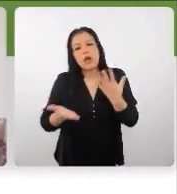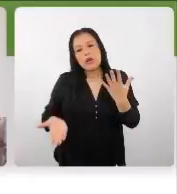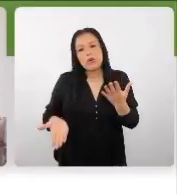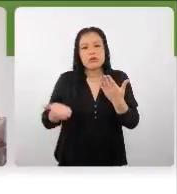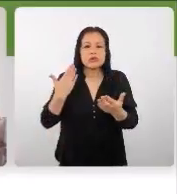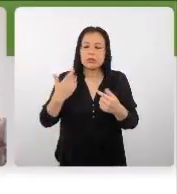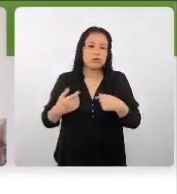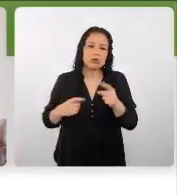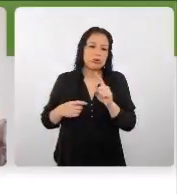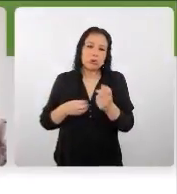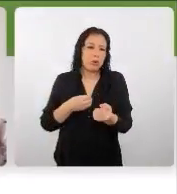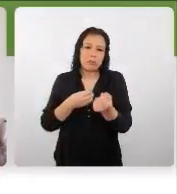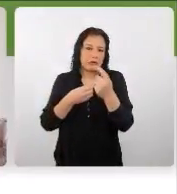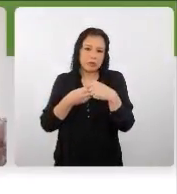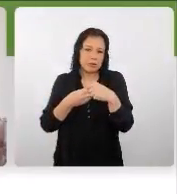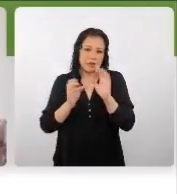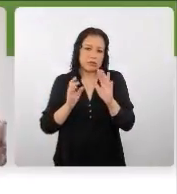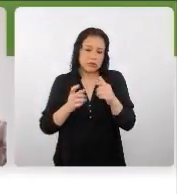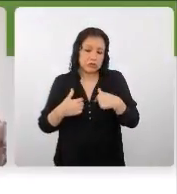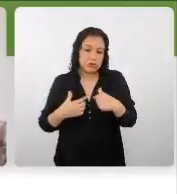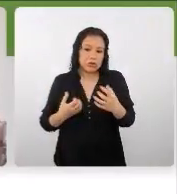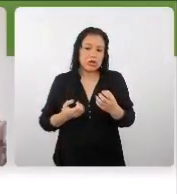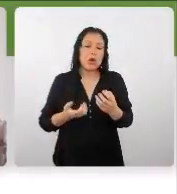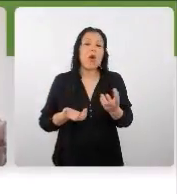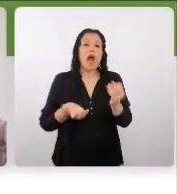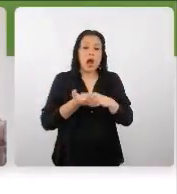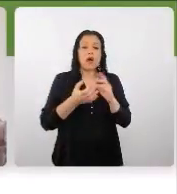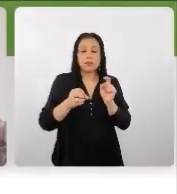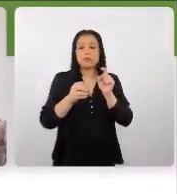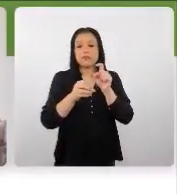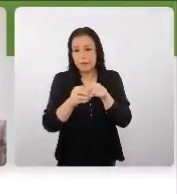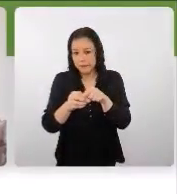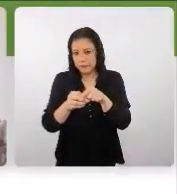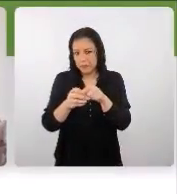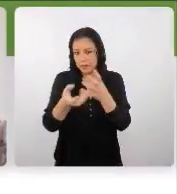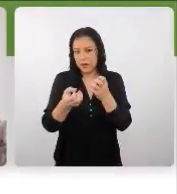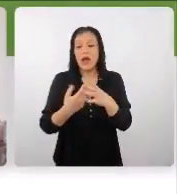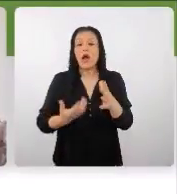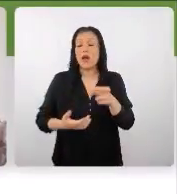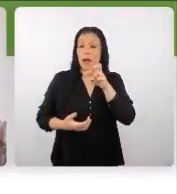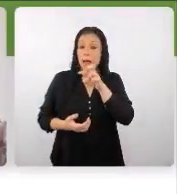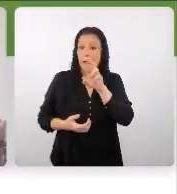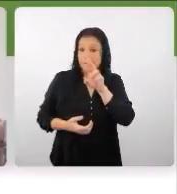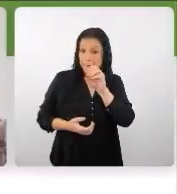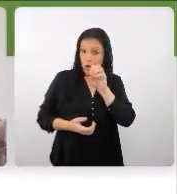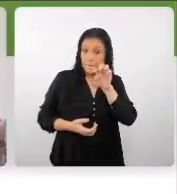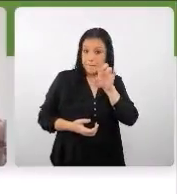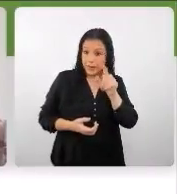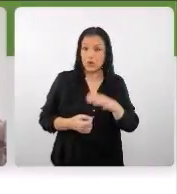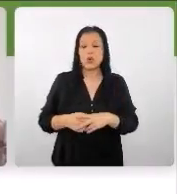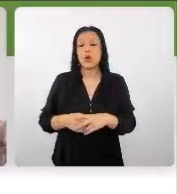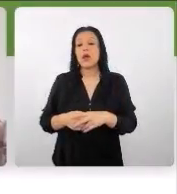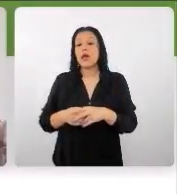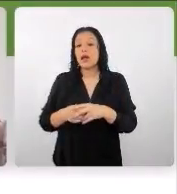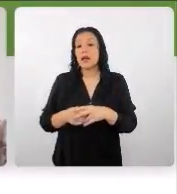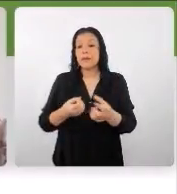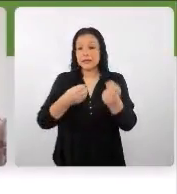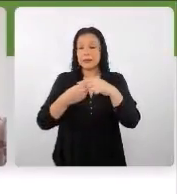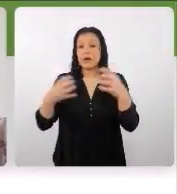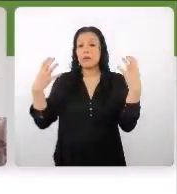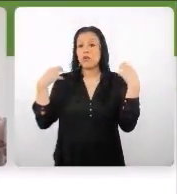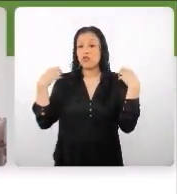no he participado en LATA Expo y me gustaría ser parte de ello. Pues PromPerú participa como oficina de turismo, es